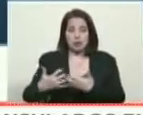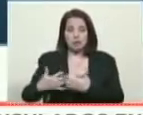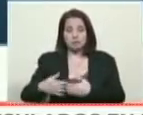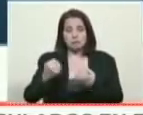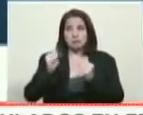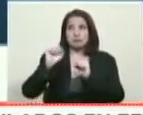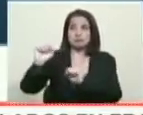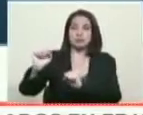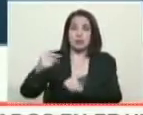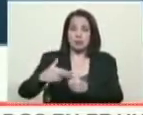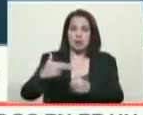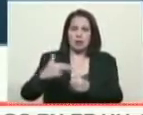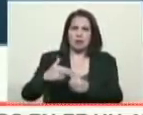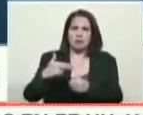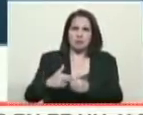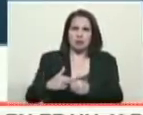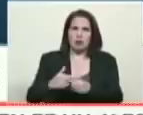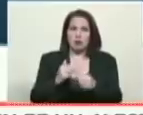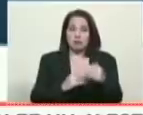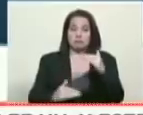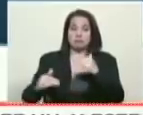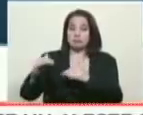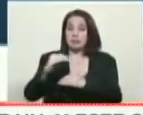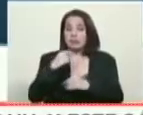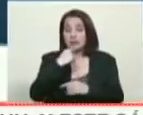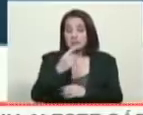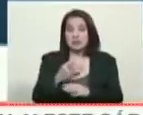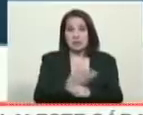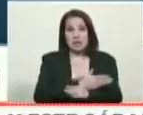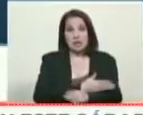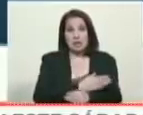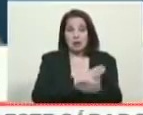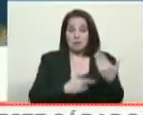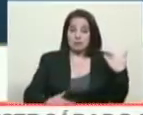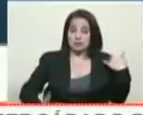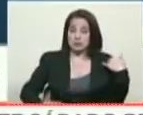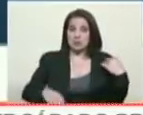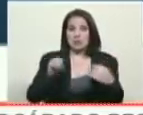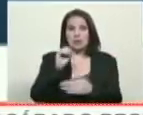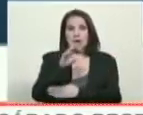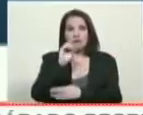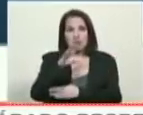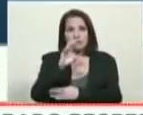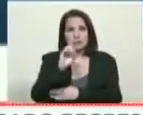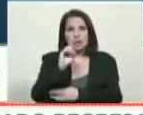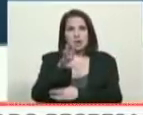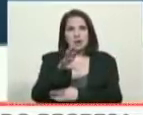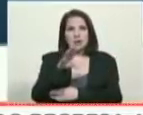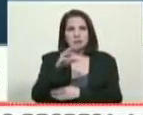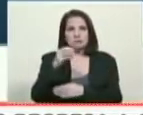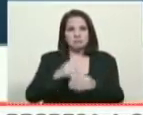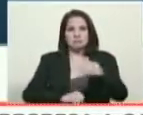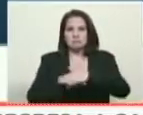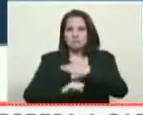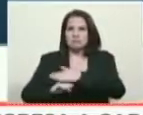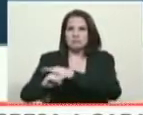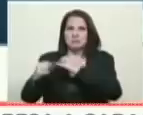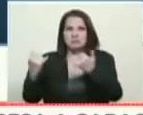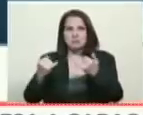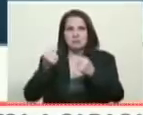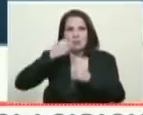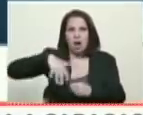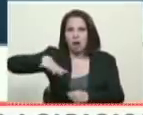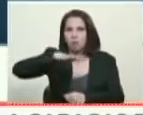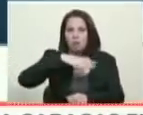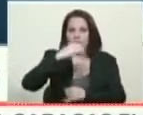para elevar lo que es la producción petrolera le indicaba en su carácter de presidente de la conferencia de lópez el respaldo del pueblo internacional para el